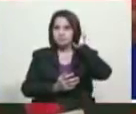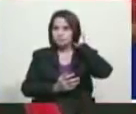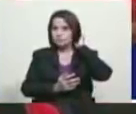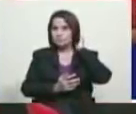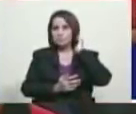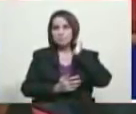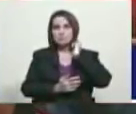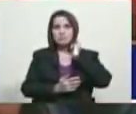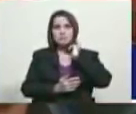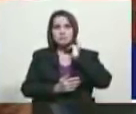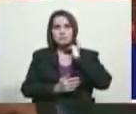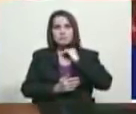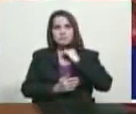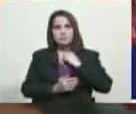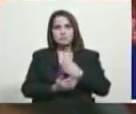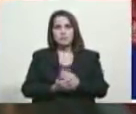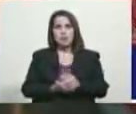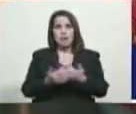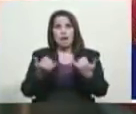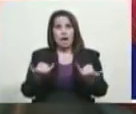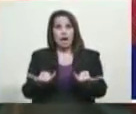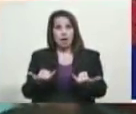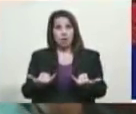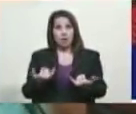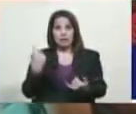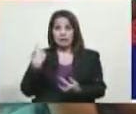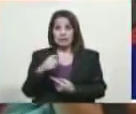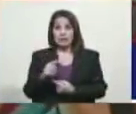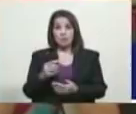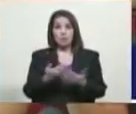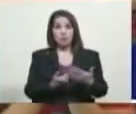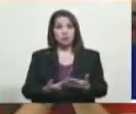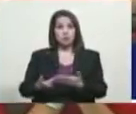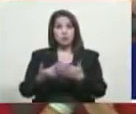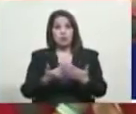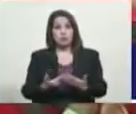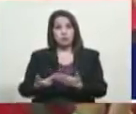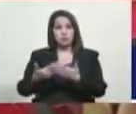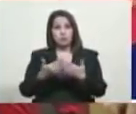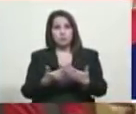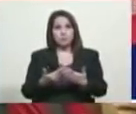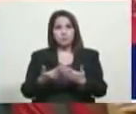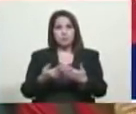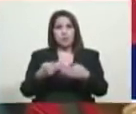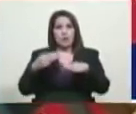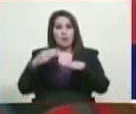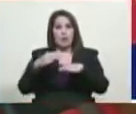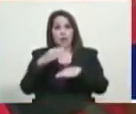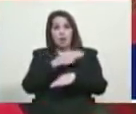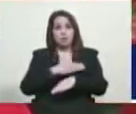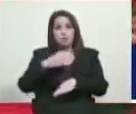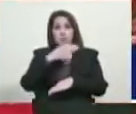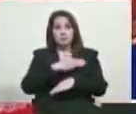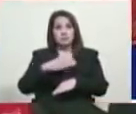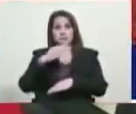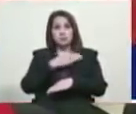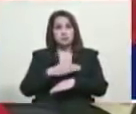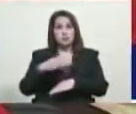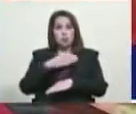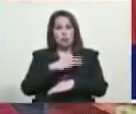En este momento tenemos estudiando en la misión Rivas a